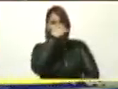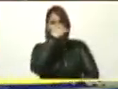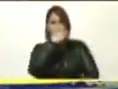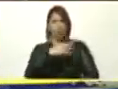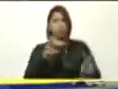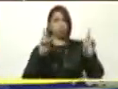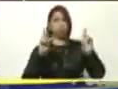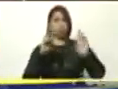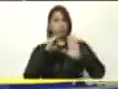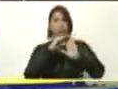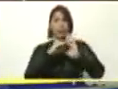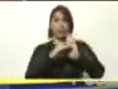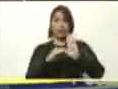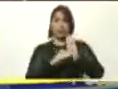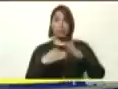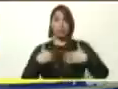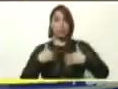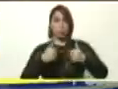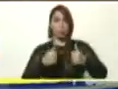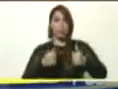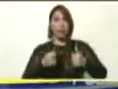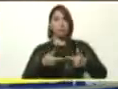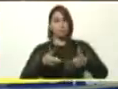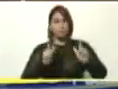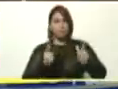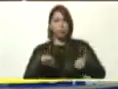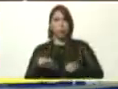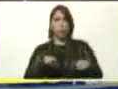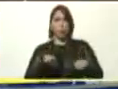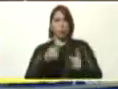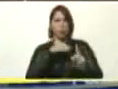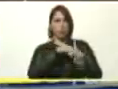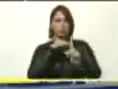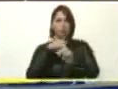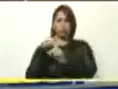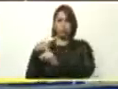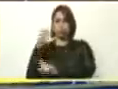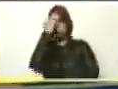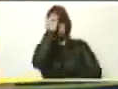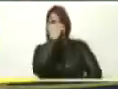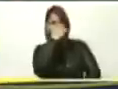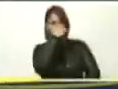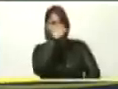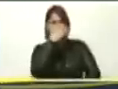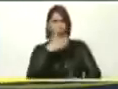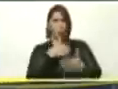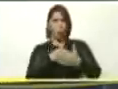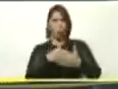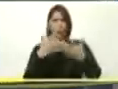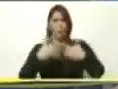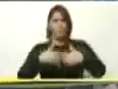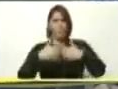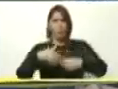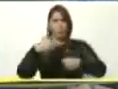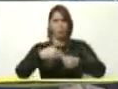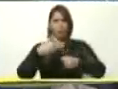Afortunadamente las medidas de seguridad permitieron controlar el ataque terrorista contra el complejo refinador de